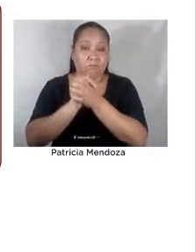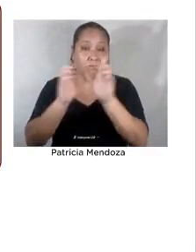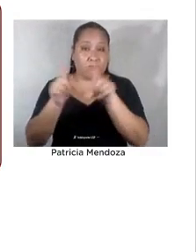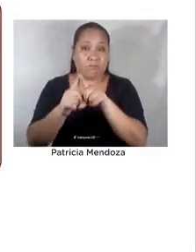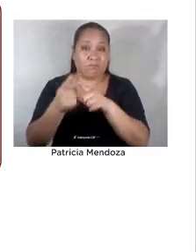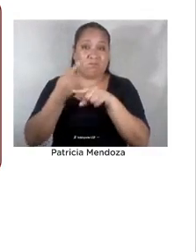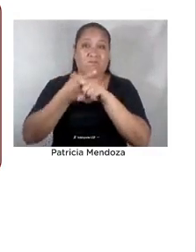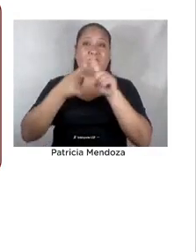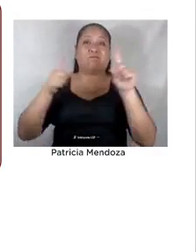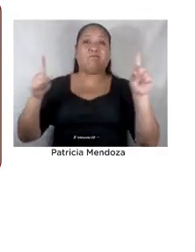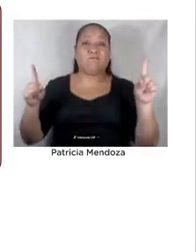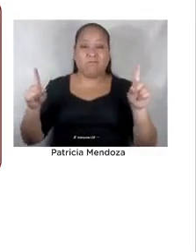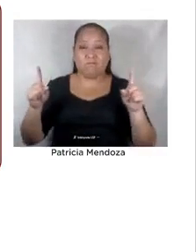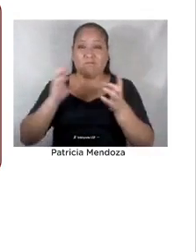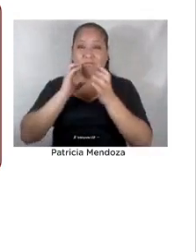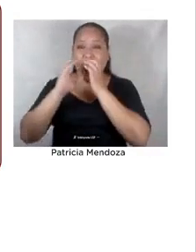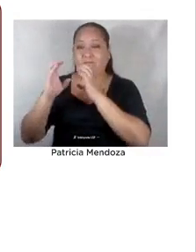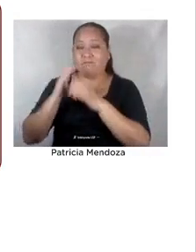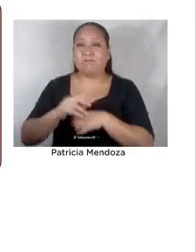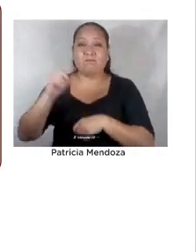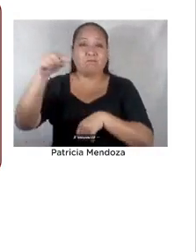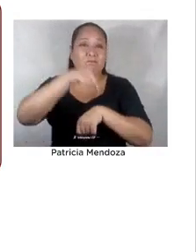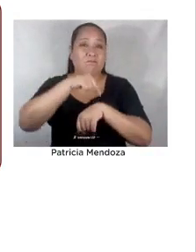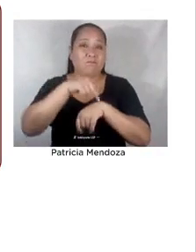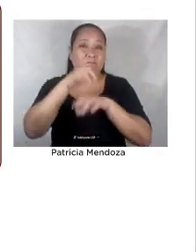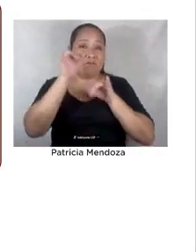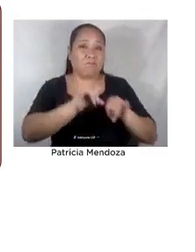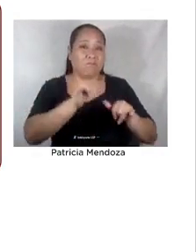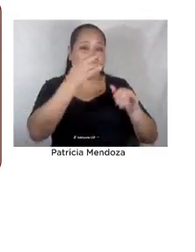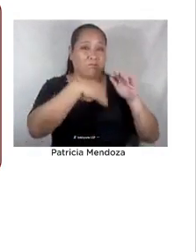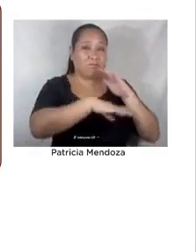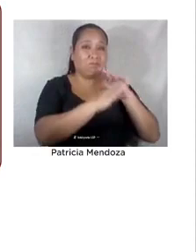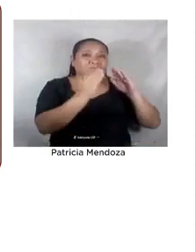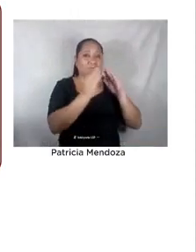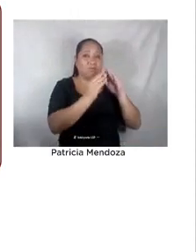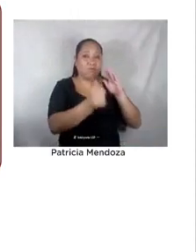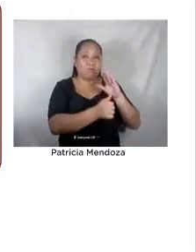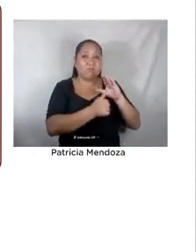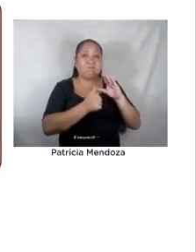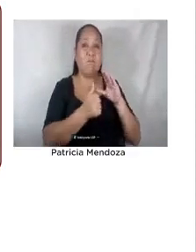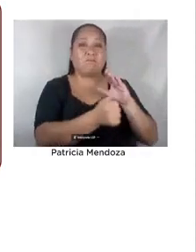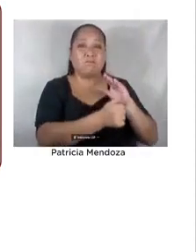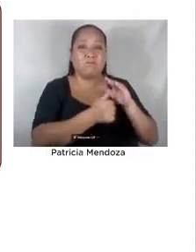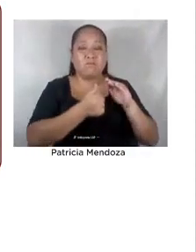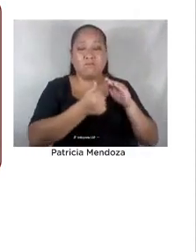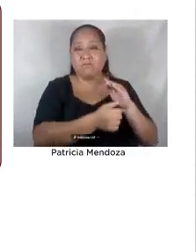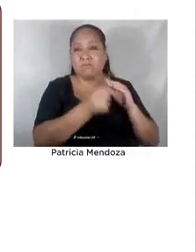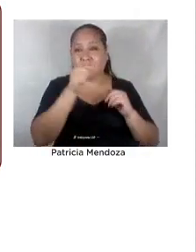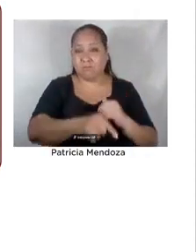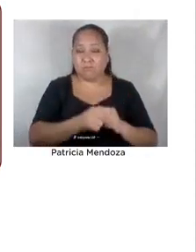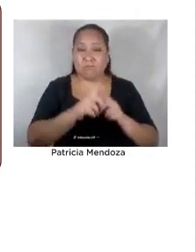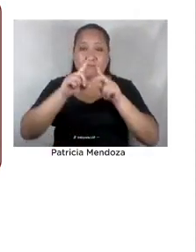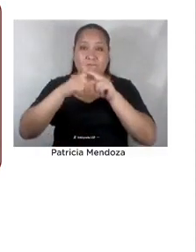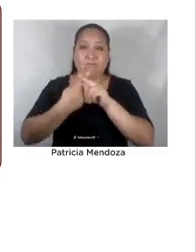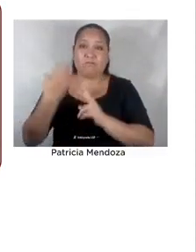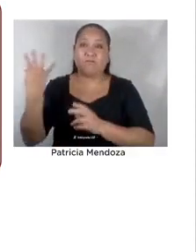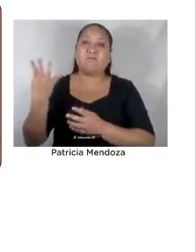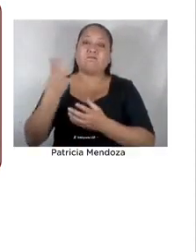digamos, en esta época de cuarentena, en esta época que pasó, entre comillas, en diciembre del trabajo